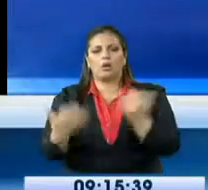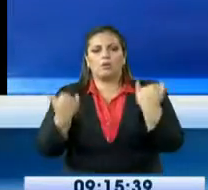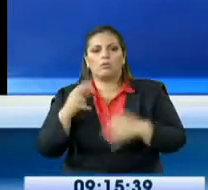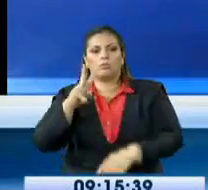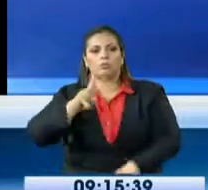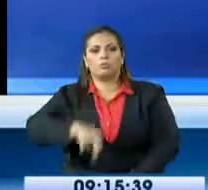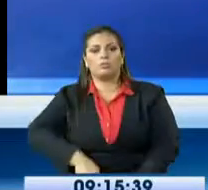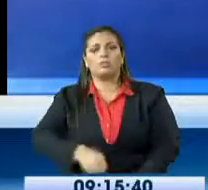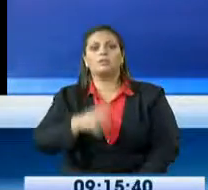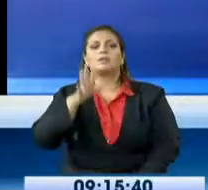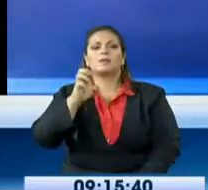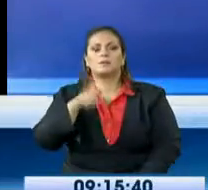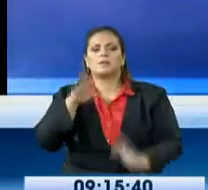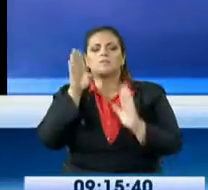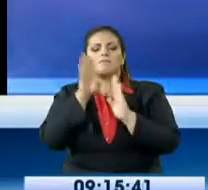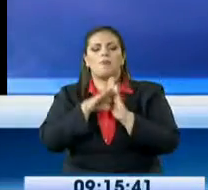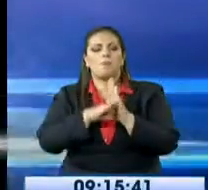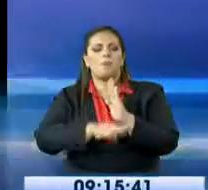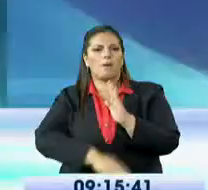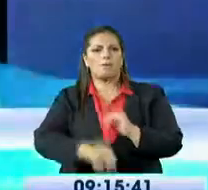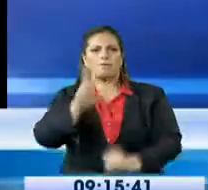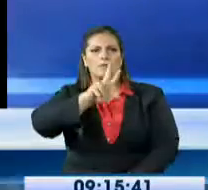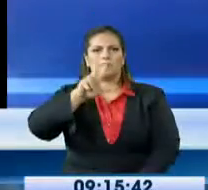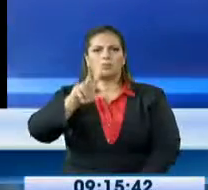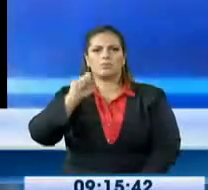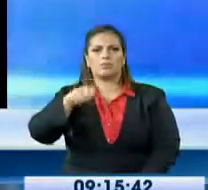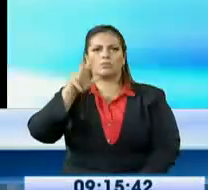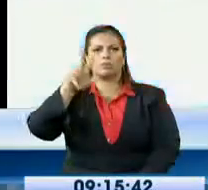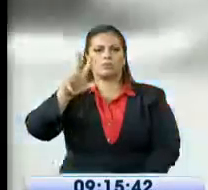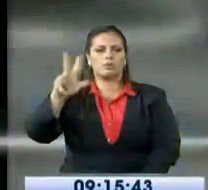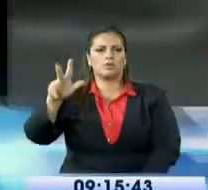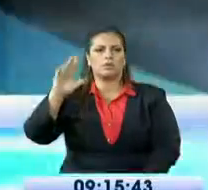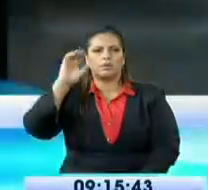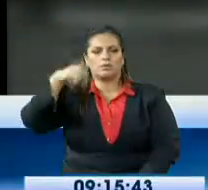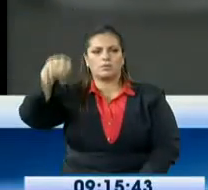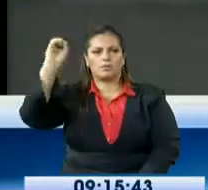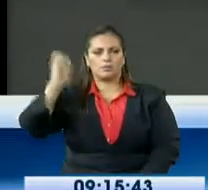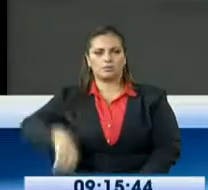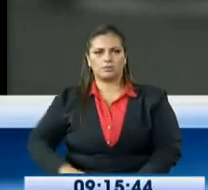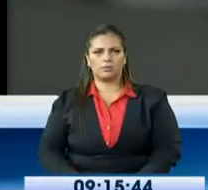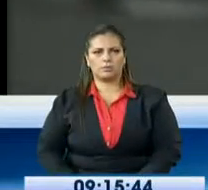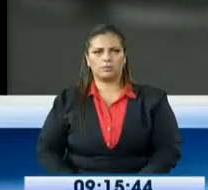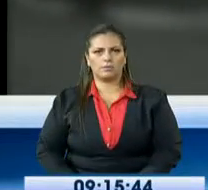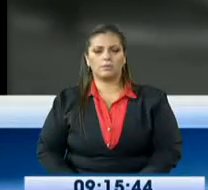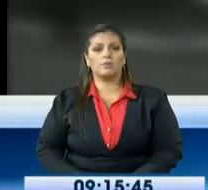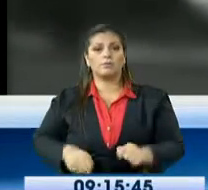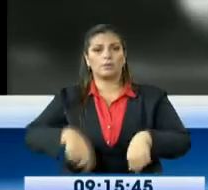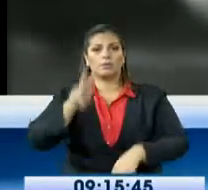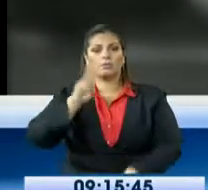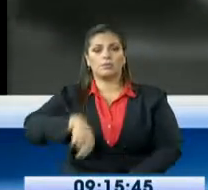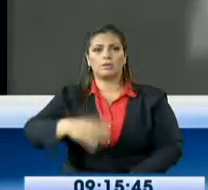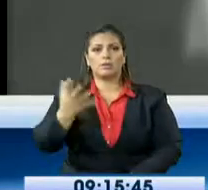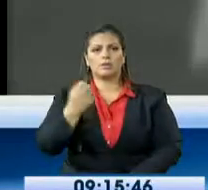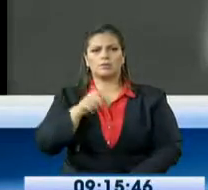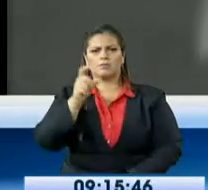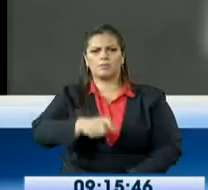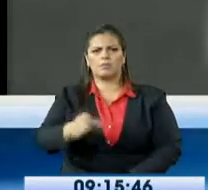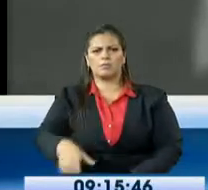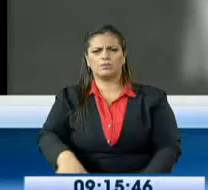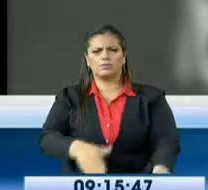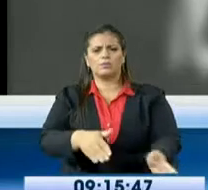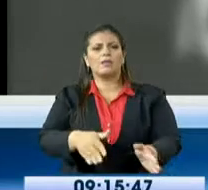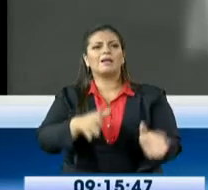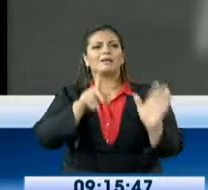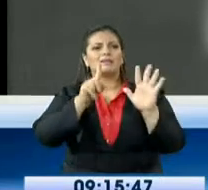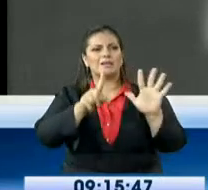33.33%, particularmente en el delito tipificado en el COI como sicariato. Los 6 casos del presente año se cometieron en populosos sectores